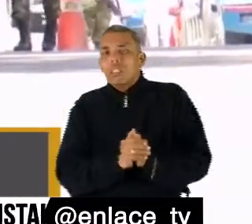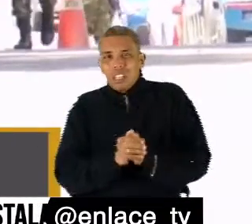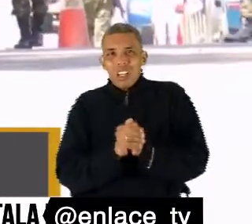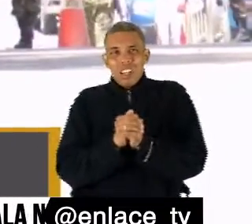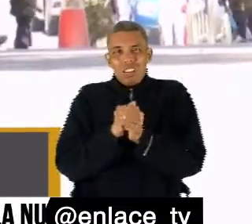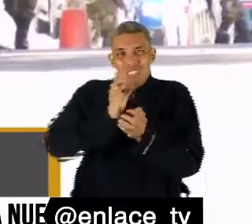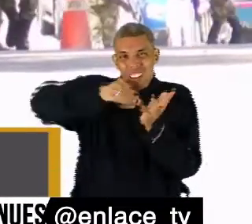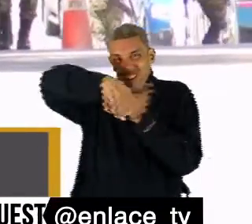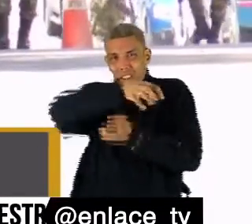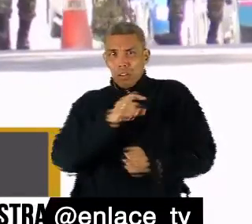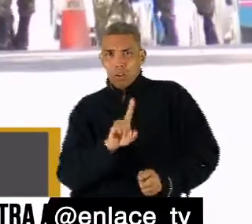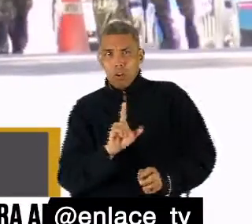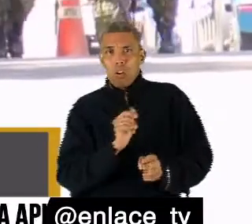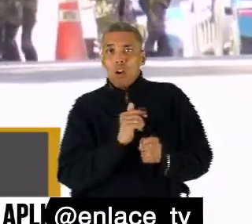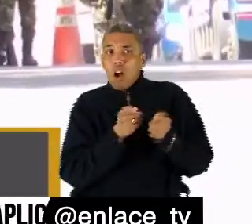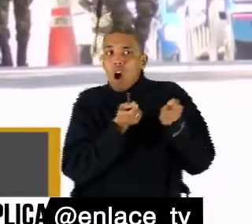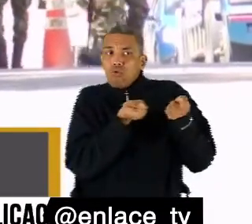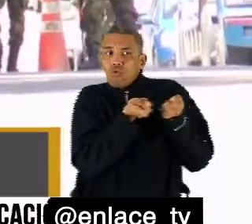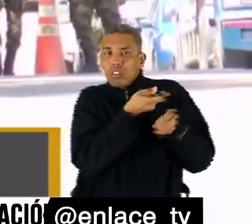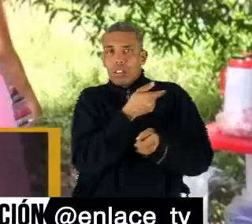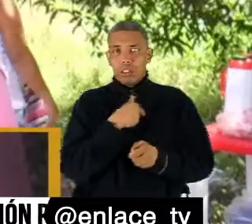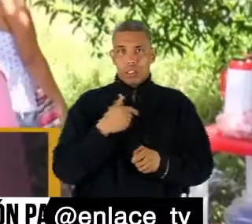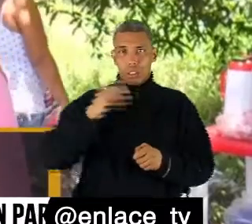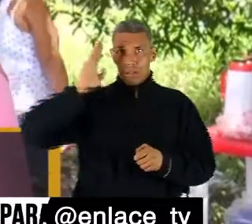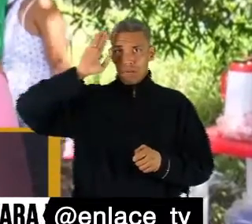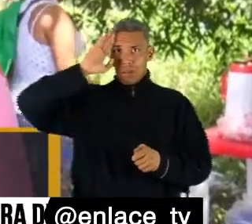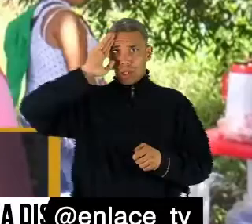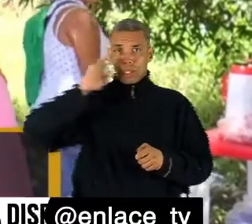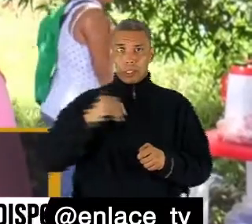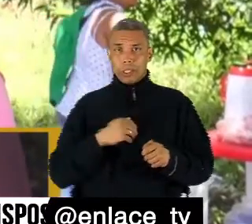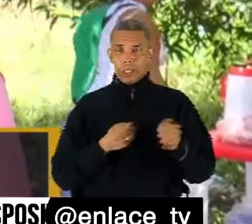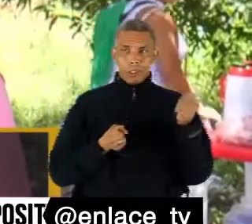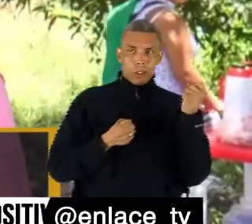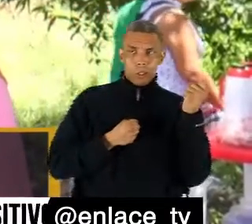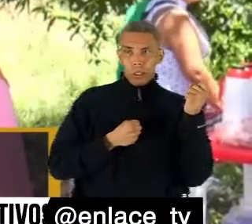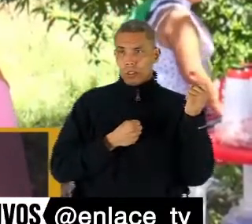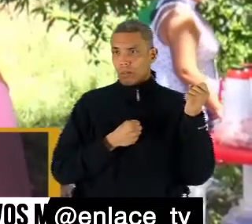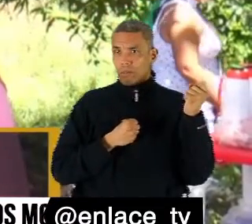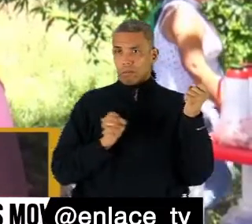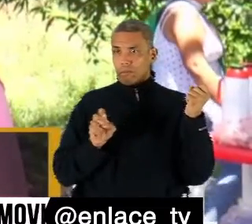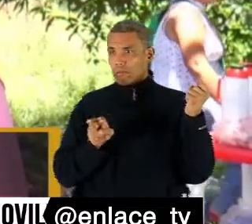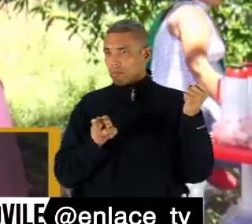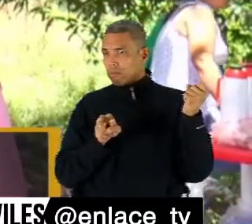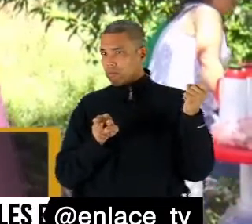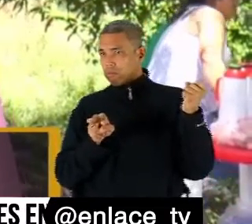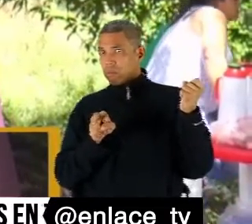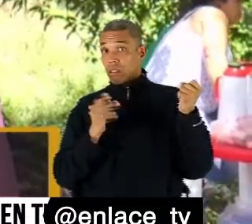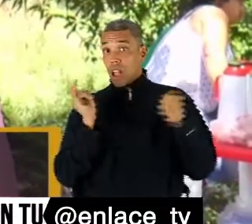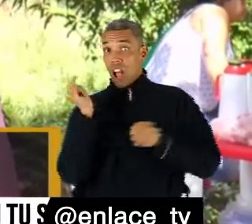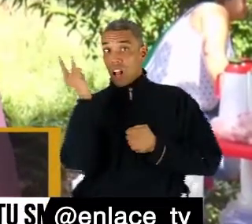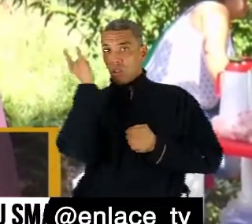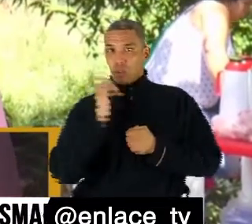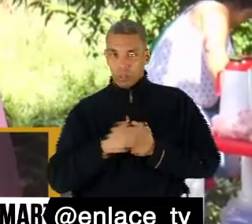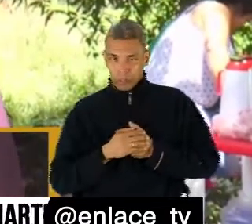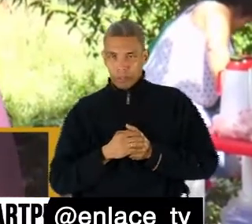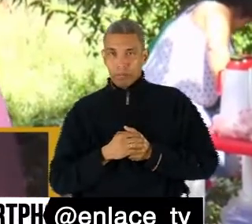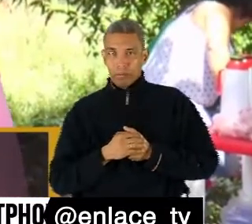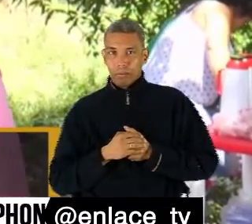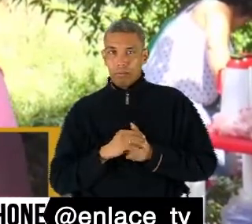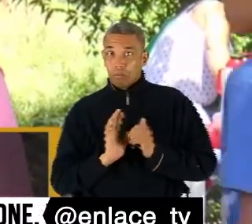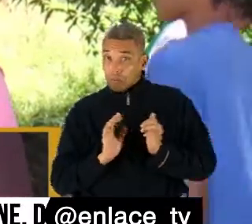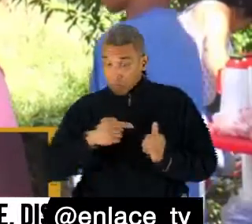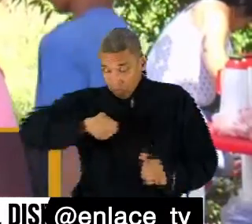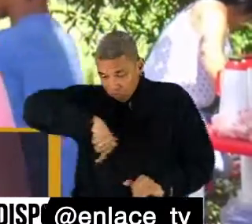zona para garantizar la tranquilidad. Y es un paro indefinido, es hasta que el gobierno se le dé la voluntad de